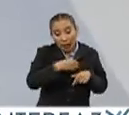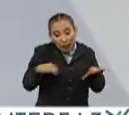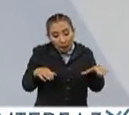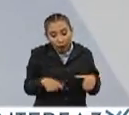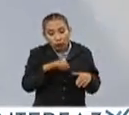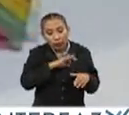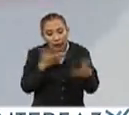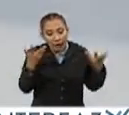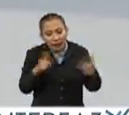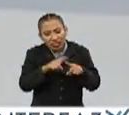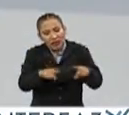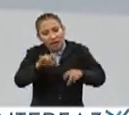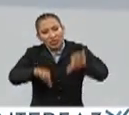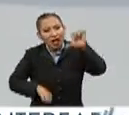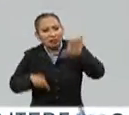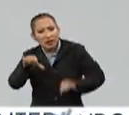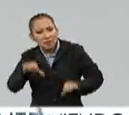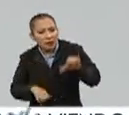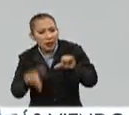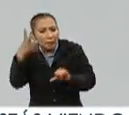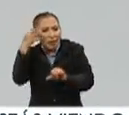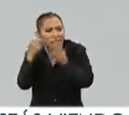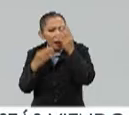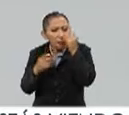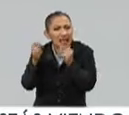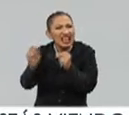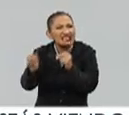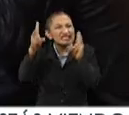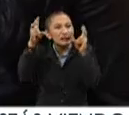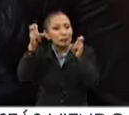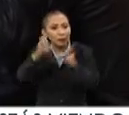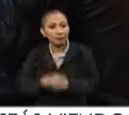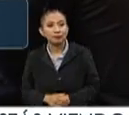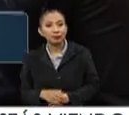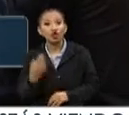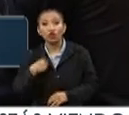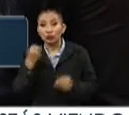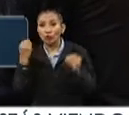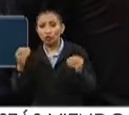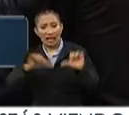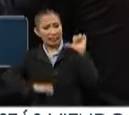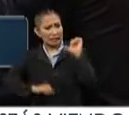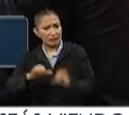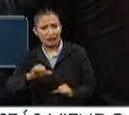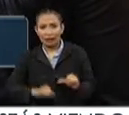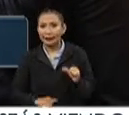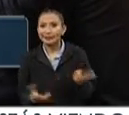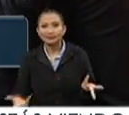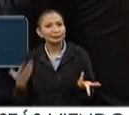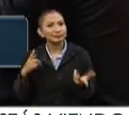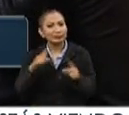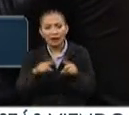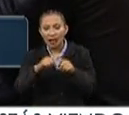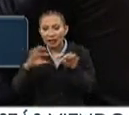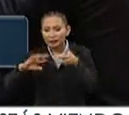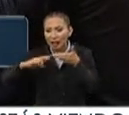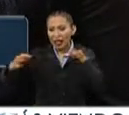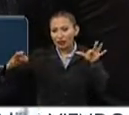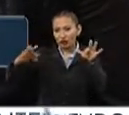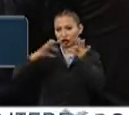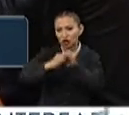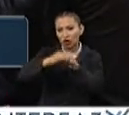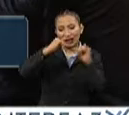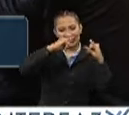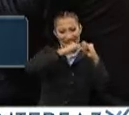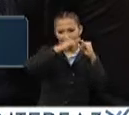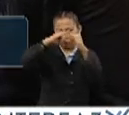integrantes pueden realizar distintas actividades y aprender más sobre estos temas. Y estamos teniendo muchas actividades, estamos teniendo una serie de vinculaciones